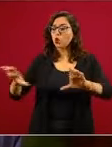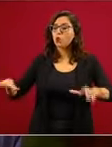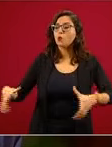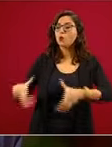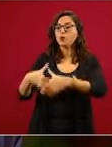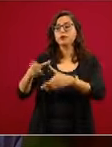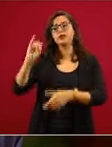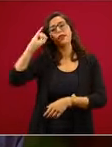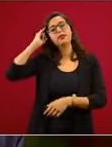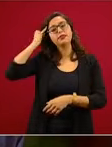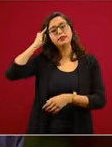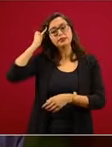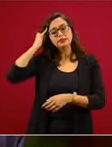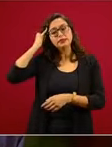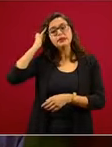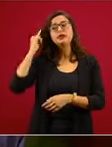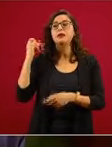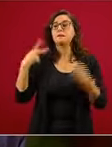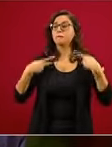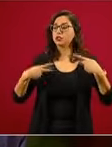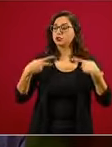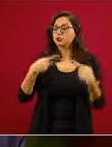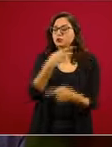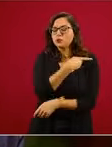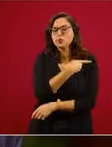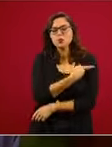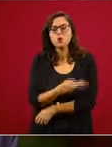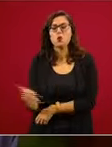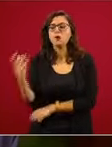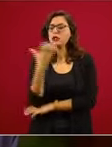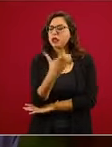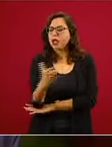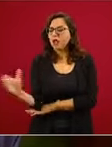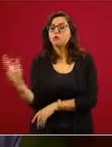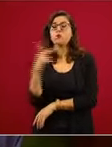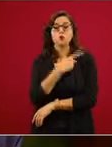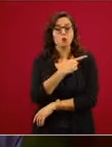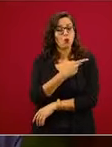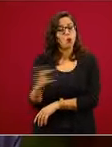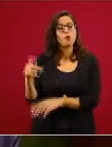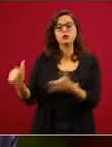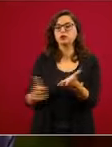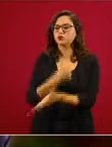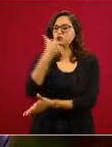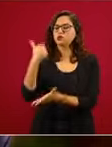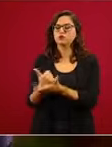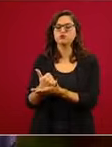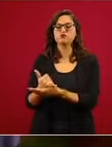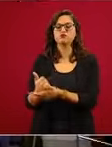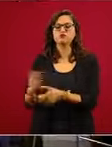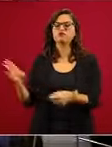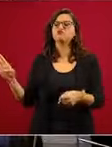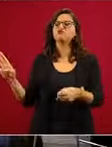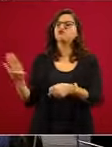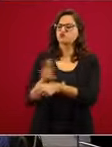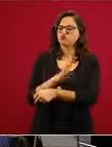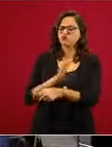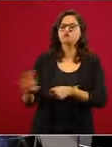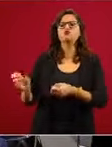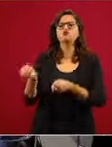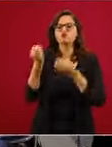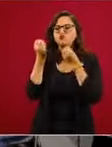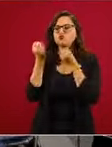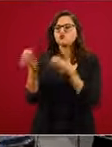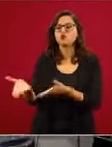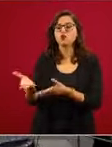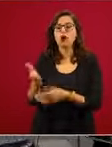indígenas y de los más pobres del campo y de la ciudad se benefician con al menos uno